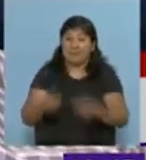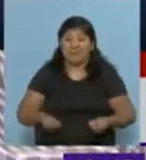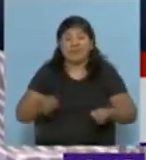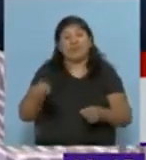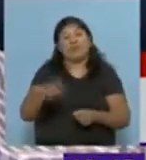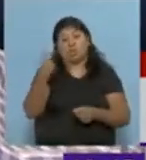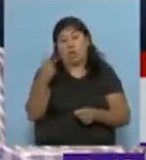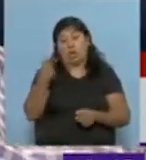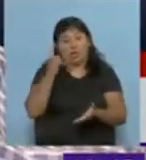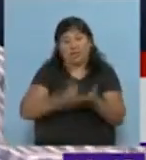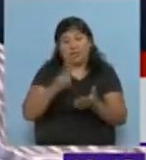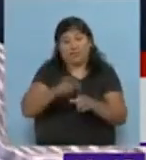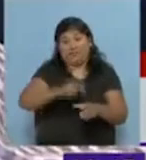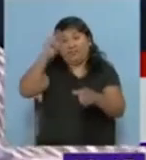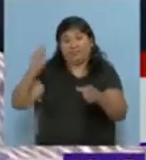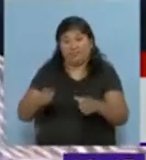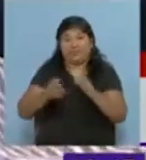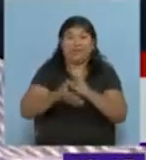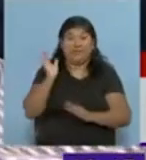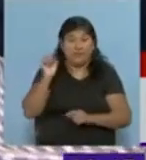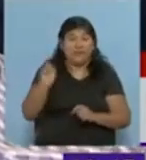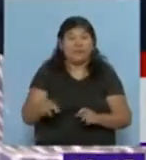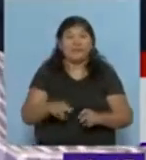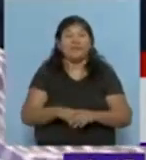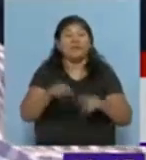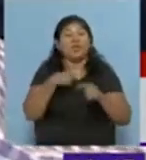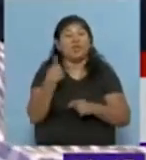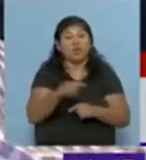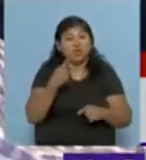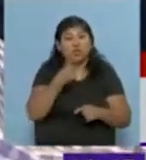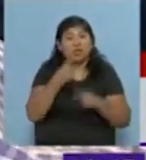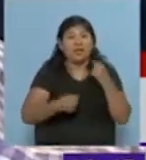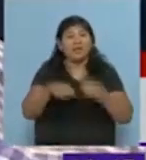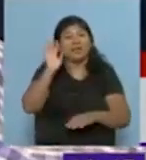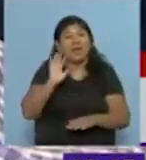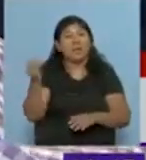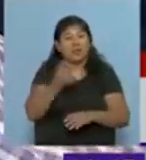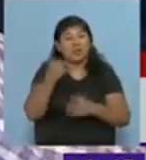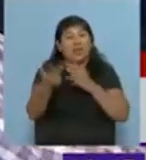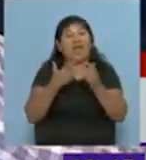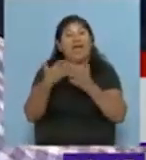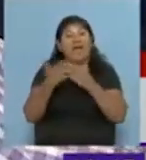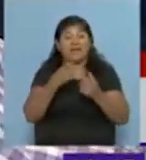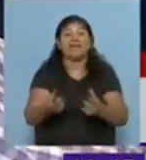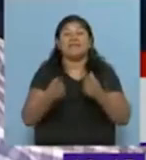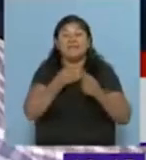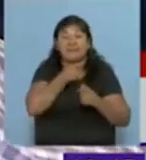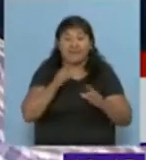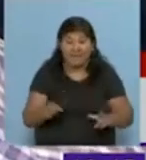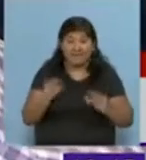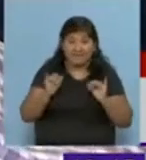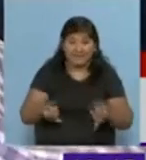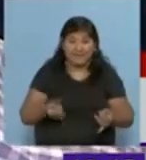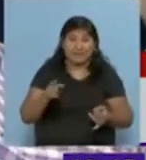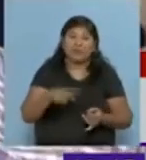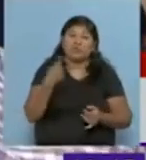no entrar. De todas maneras, nosotros privilegiamos el tema del diálogo, esto es lo que lo hemos dicho en todos lados.